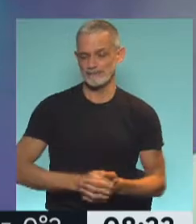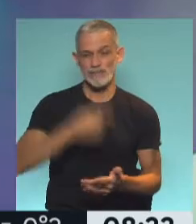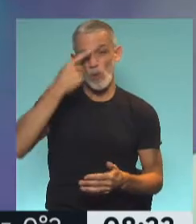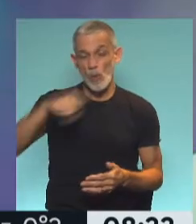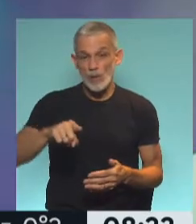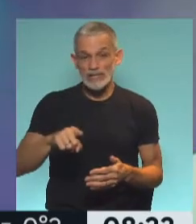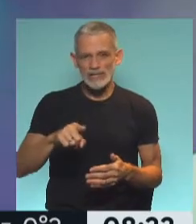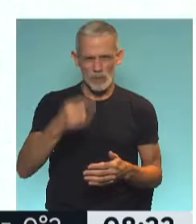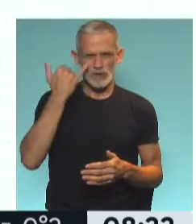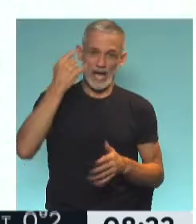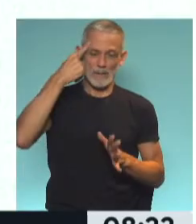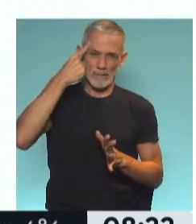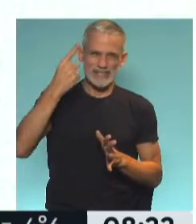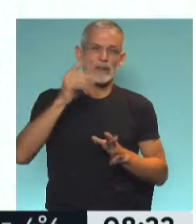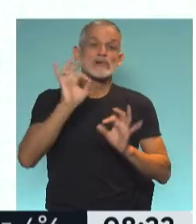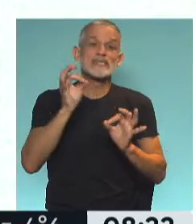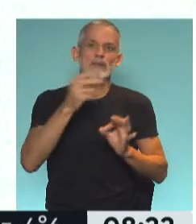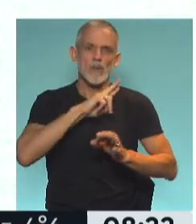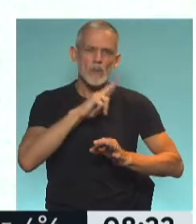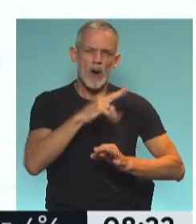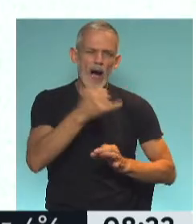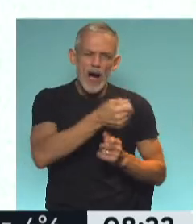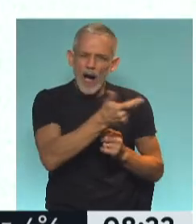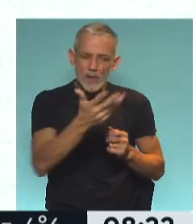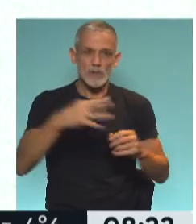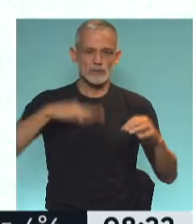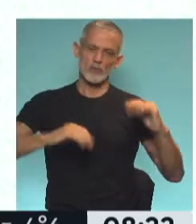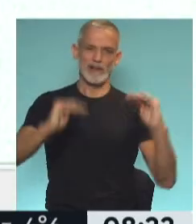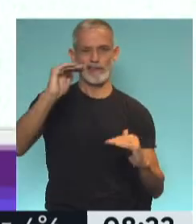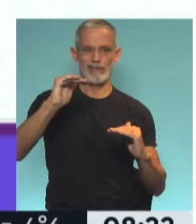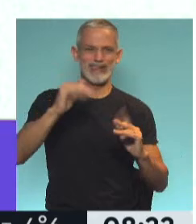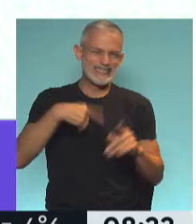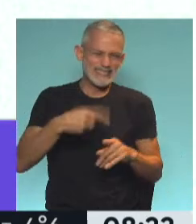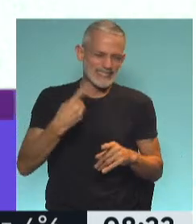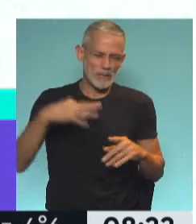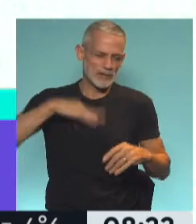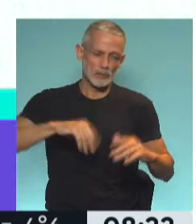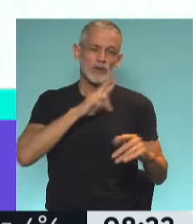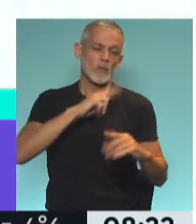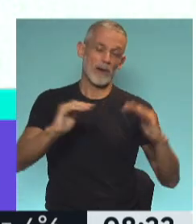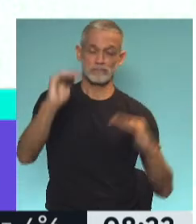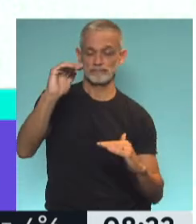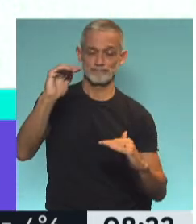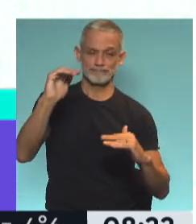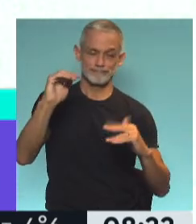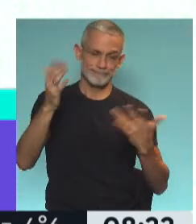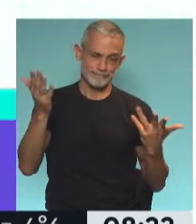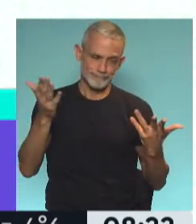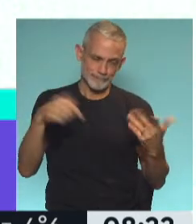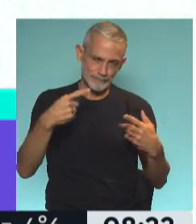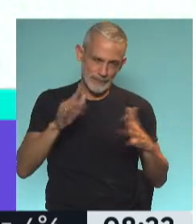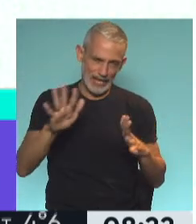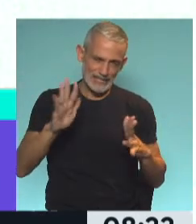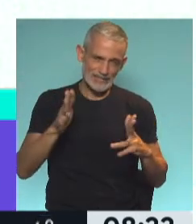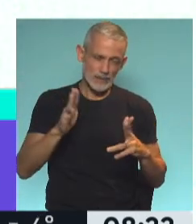último, si ya pensamos y sabemos que que existe una brecha salarial, que las mujeres solemos cobrar menos que los varones, que también estamos